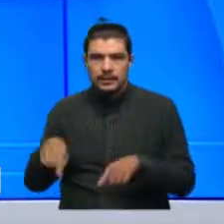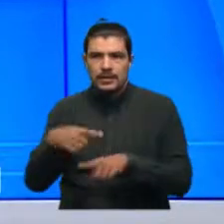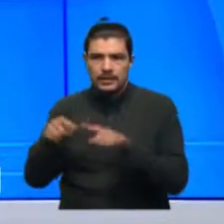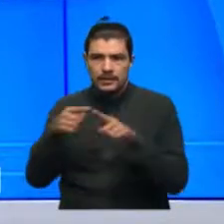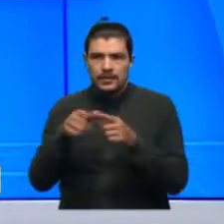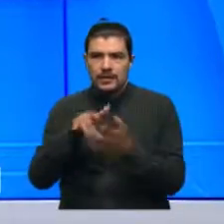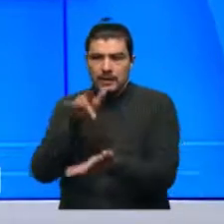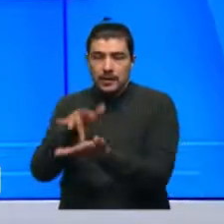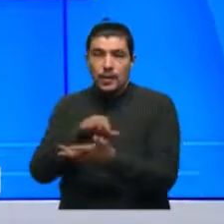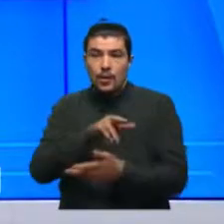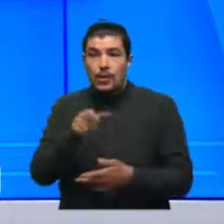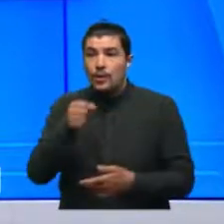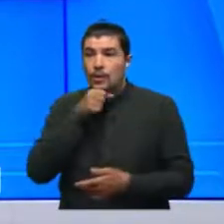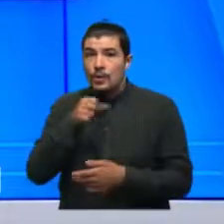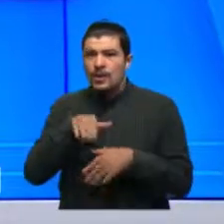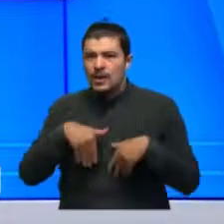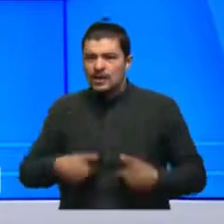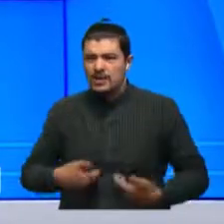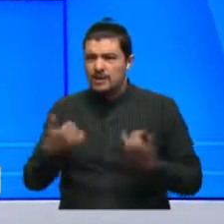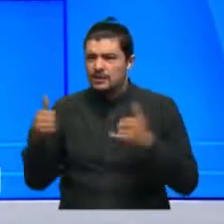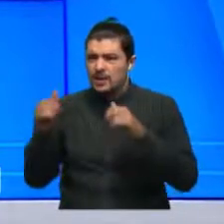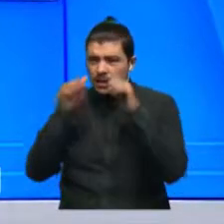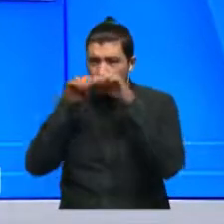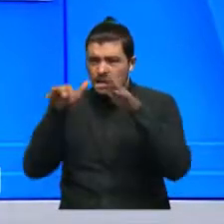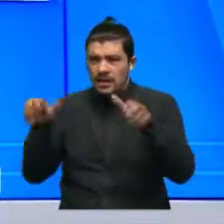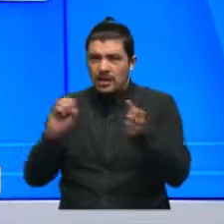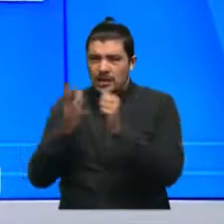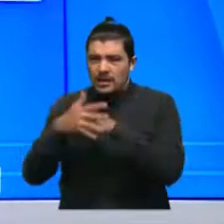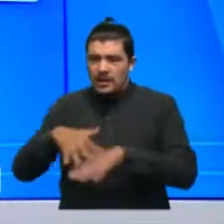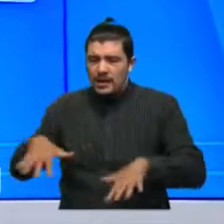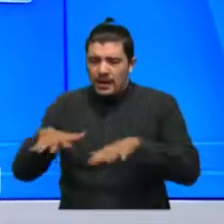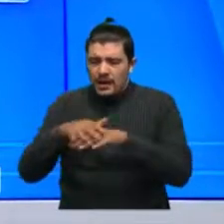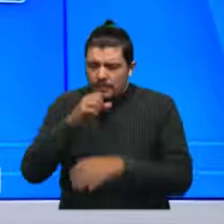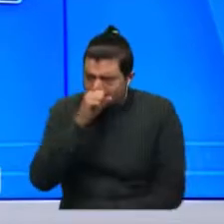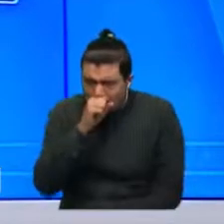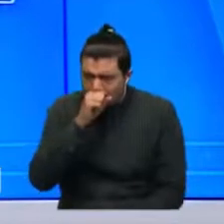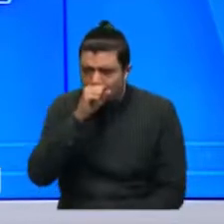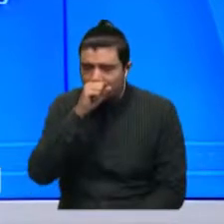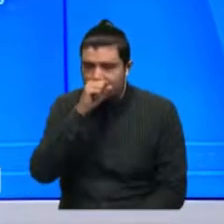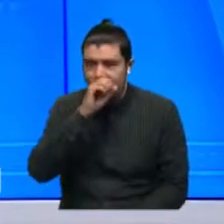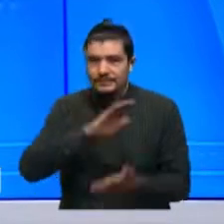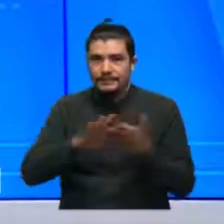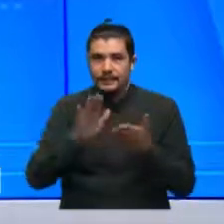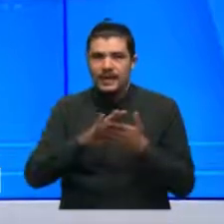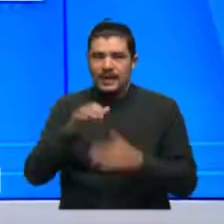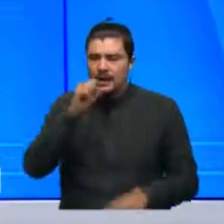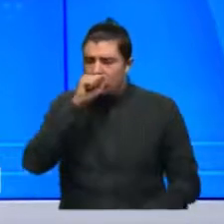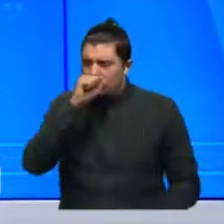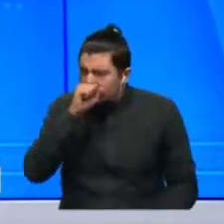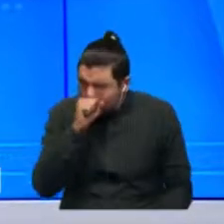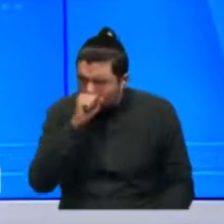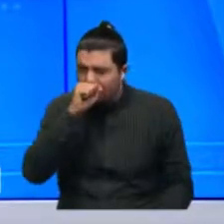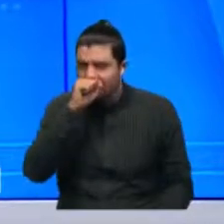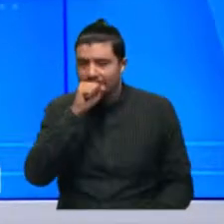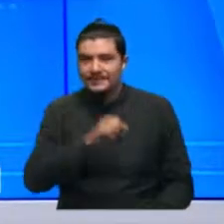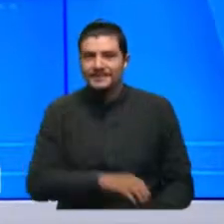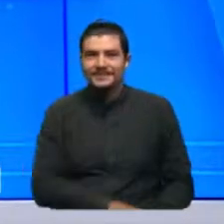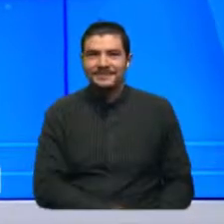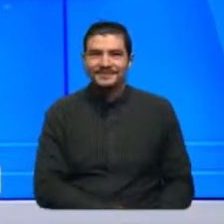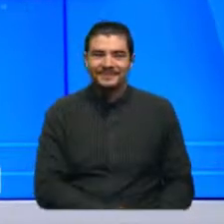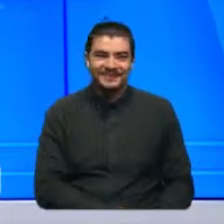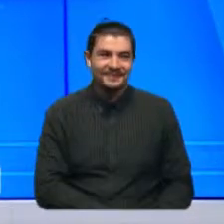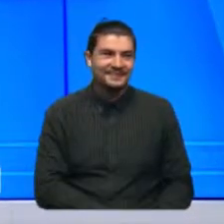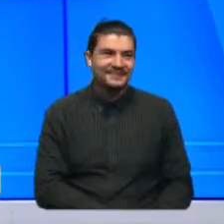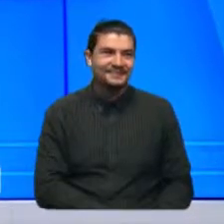En otras noticias les contamos que cansado de la contaminación ambiental que se presenta en la región de Cubará, campesinos de la región pidieron al gobierno